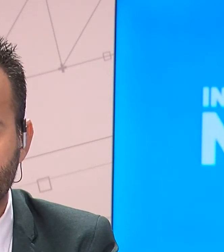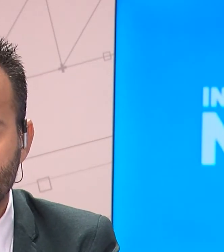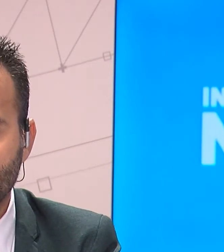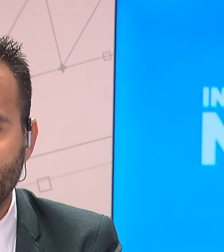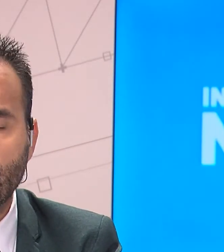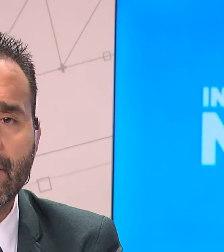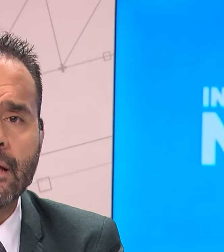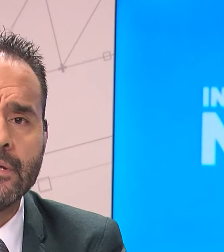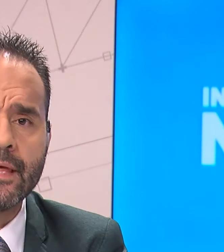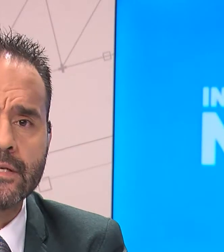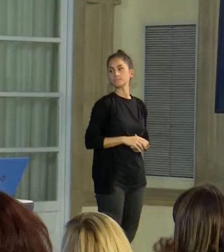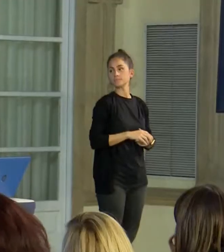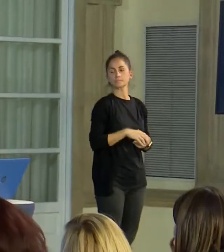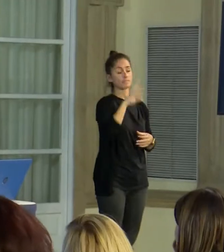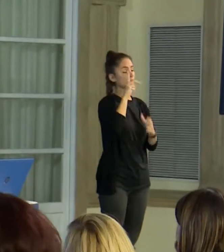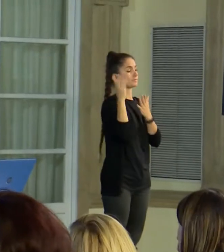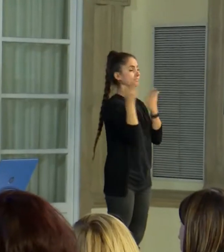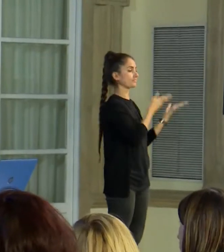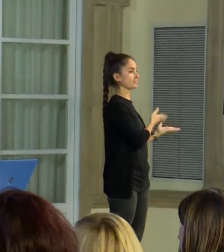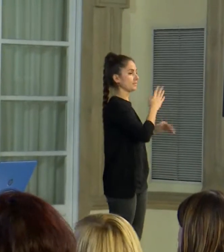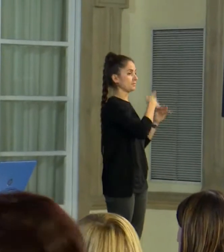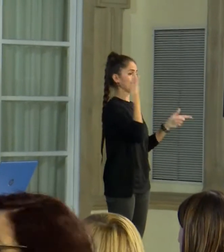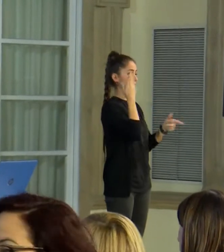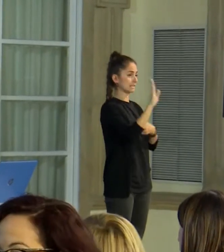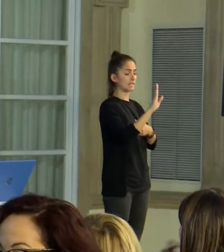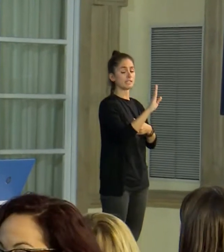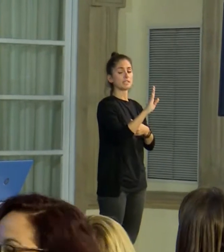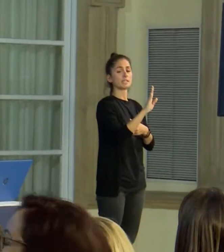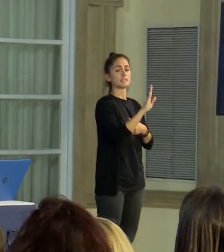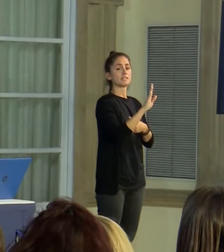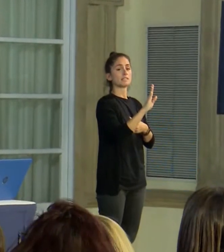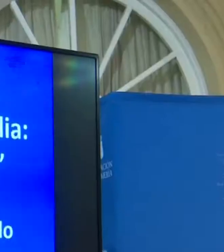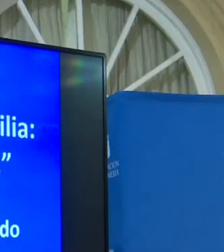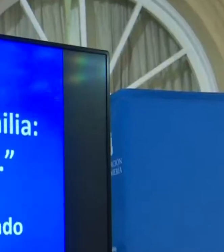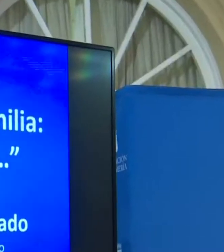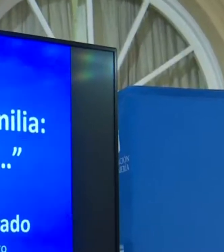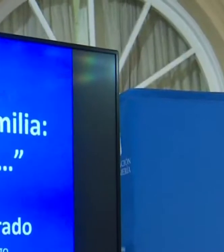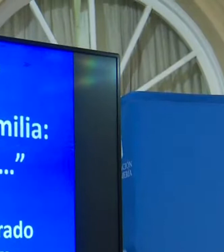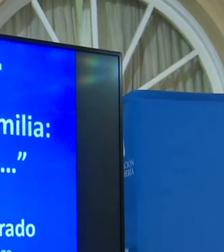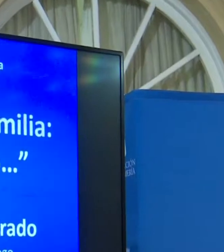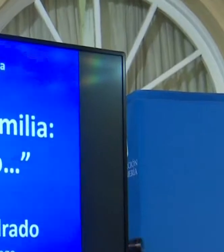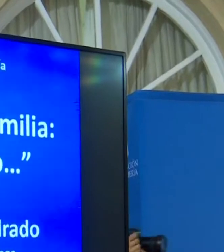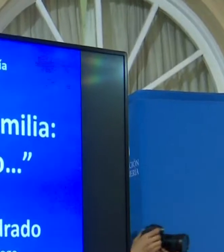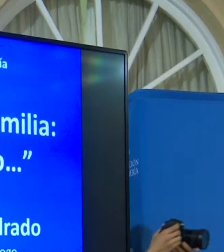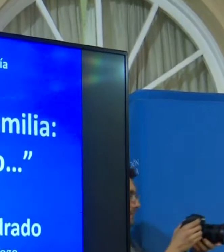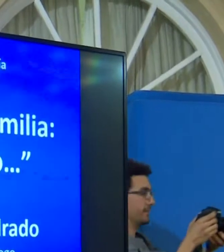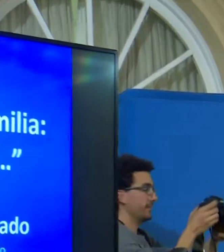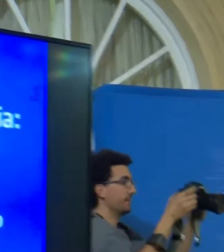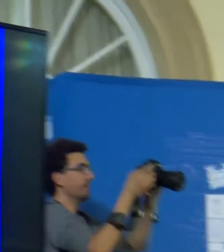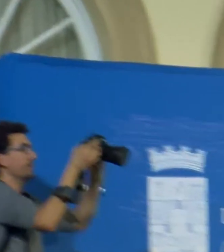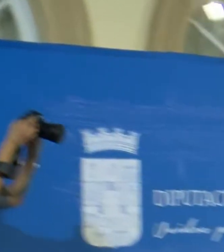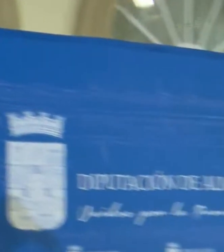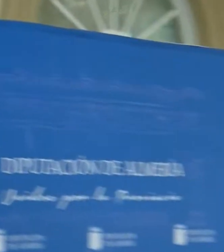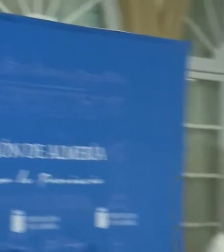discapacidad, con un programa de actividades con motivo de la Semana de la Discapacidad, que llega a la capital, el Andalax, el Almanzora y Filabres